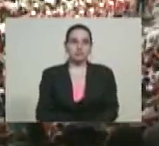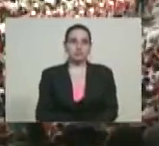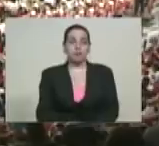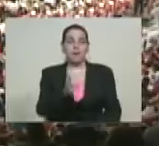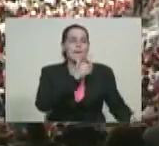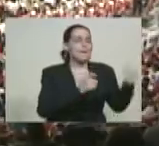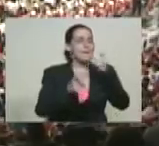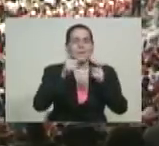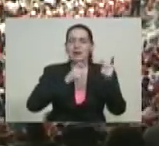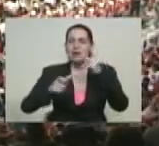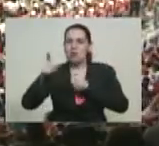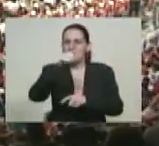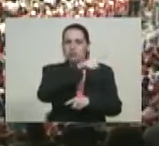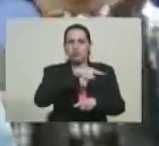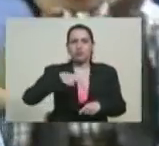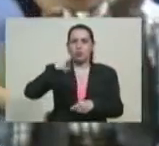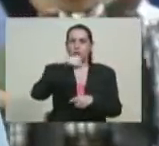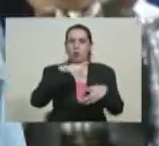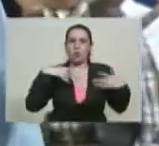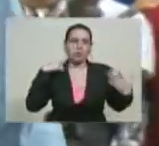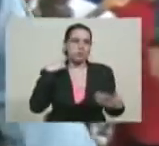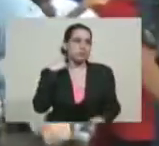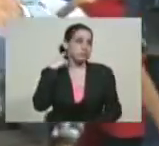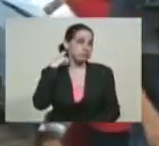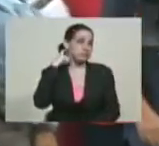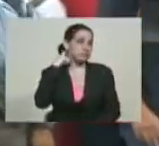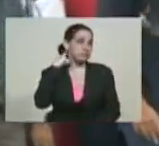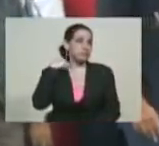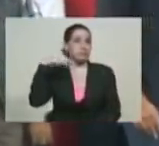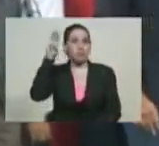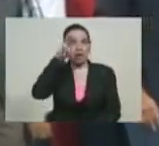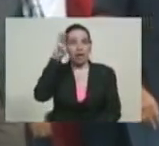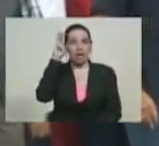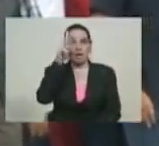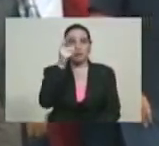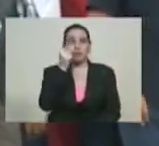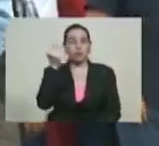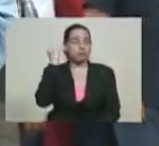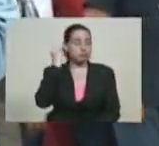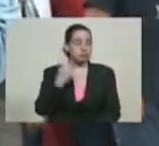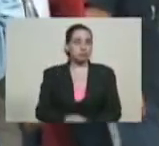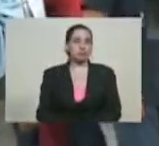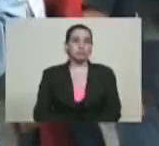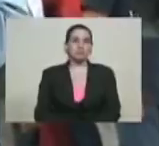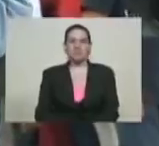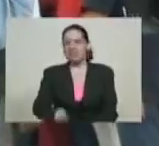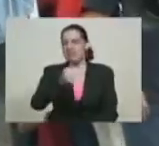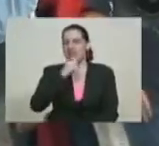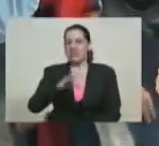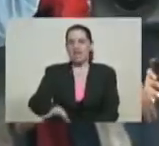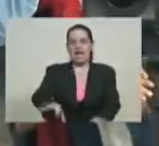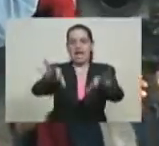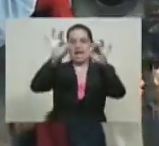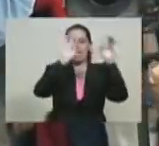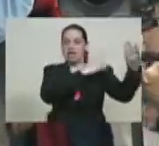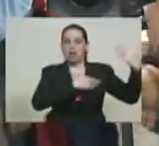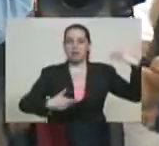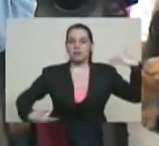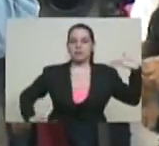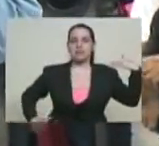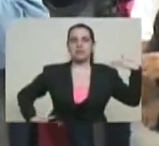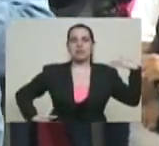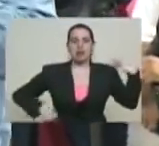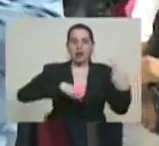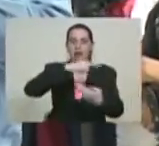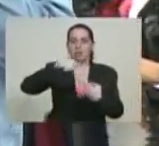compatriotas, trabajadores y trabajadoras, maestros y maestras, ¿quién elige al presidente de la